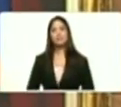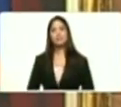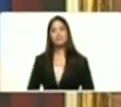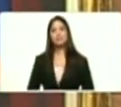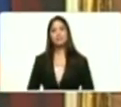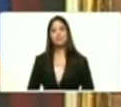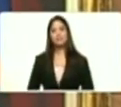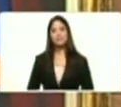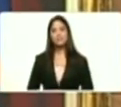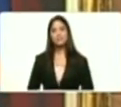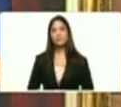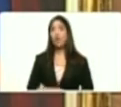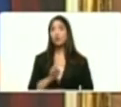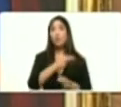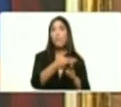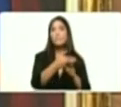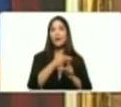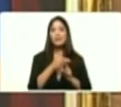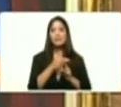ni refinancian,